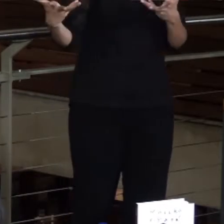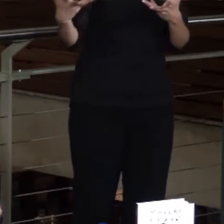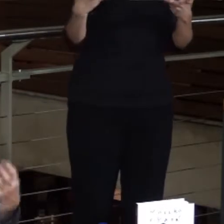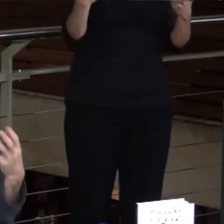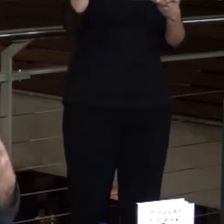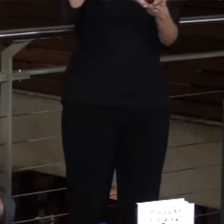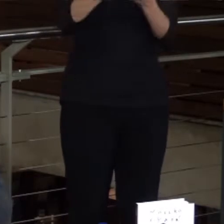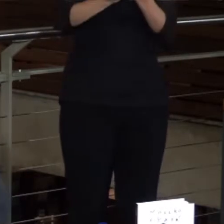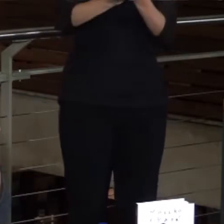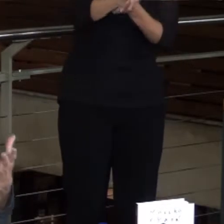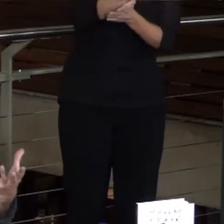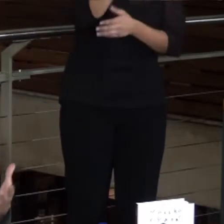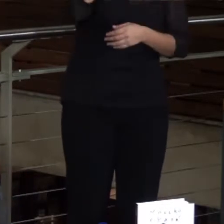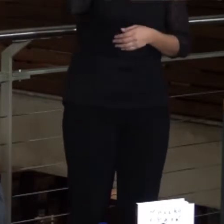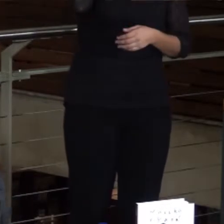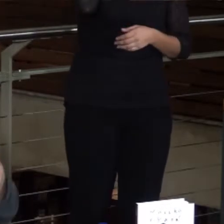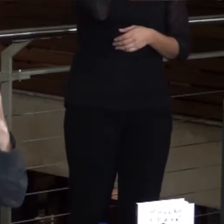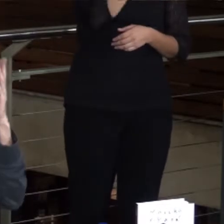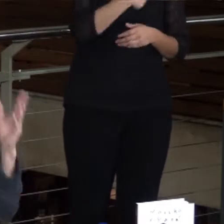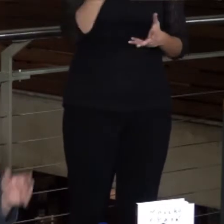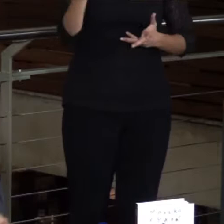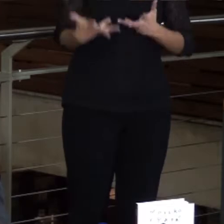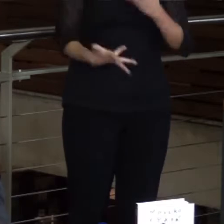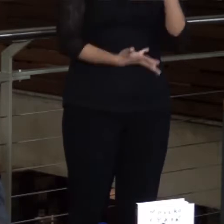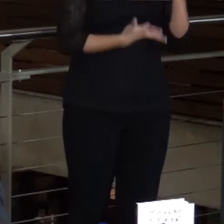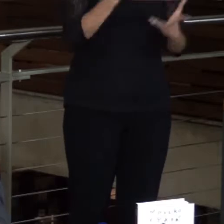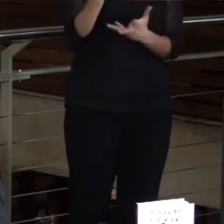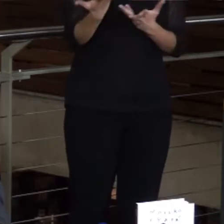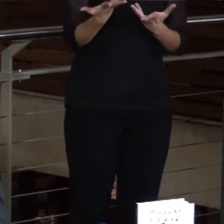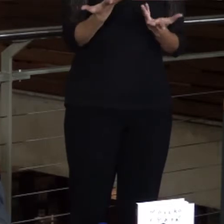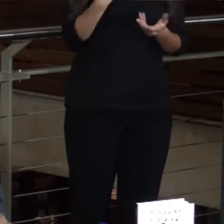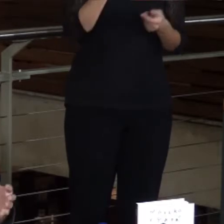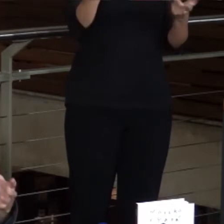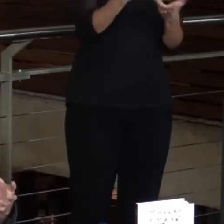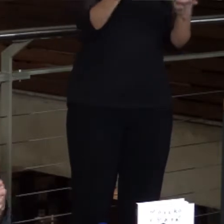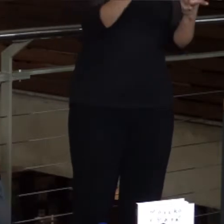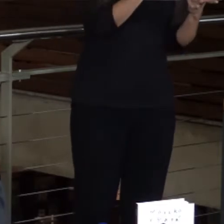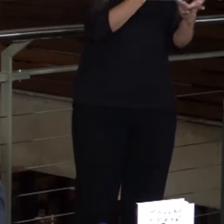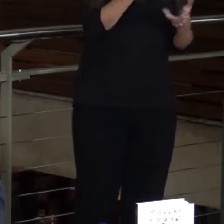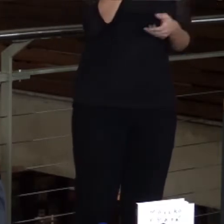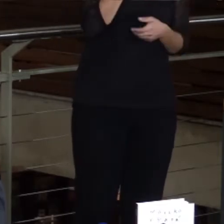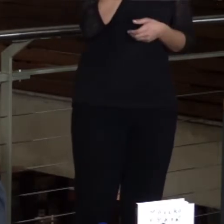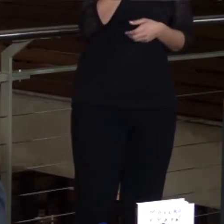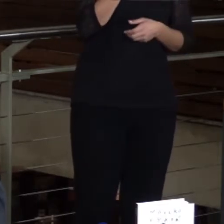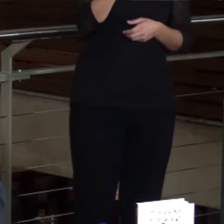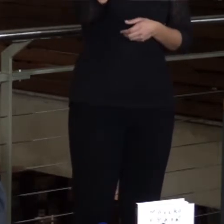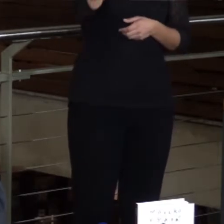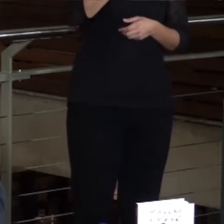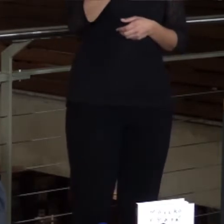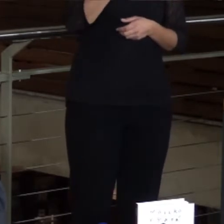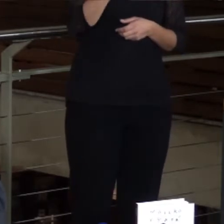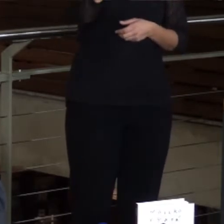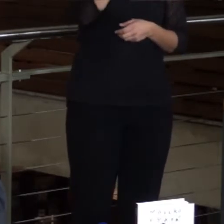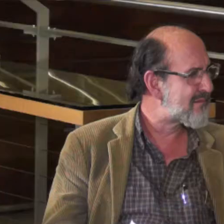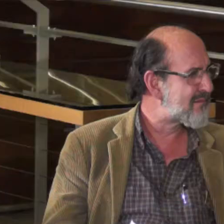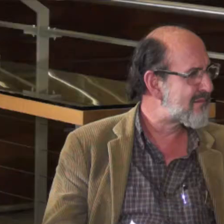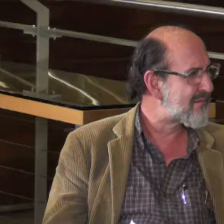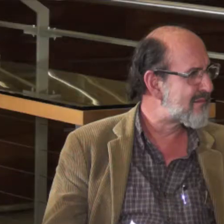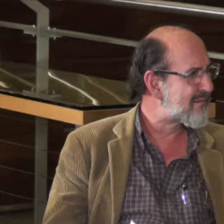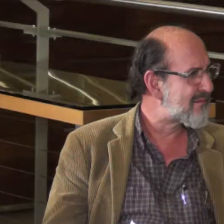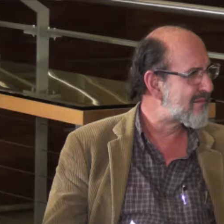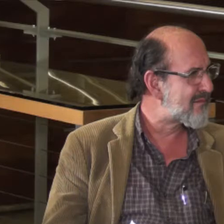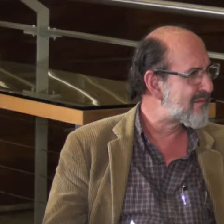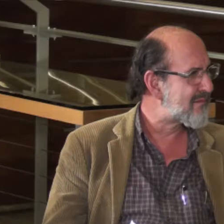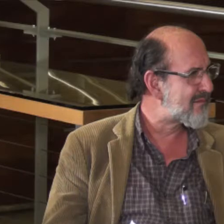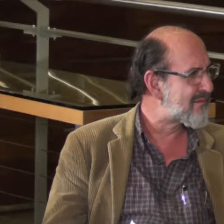con toda la vergüenza pues yo ya no sé lo que decir por mí en ese momento yo quería que se muera o sea